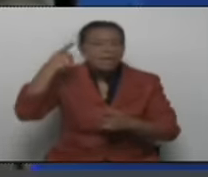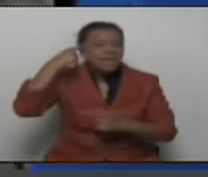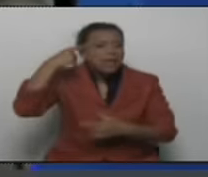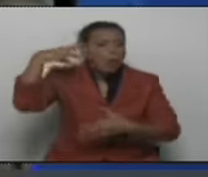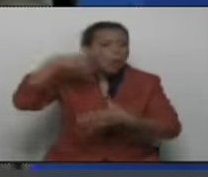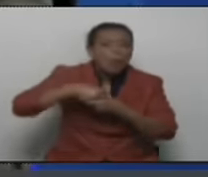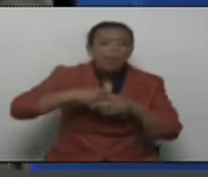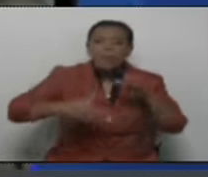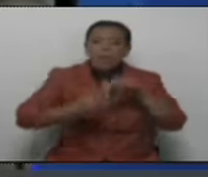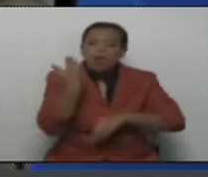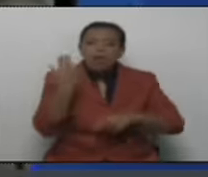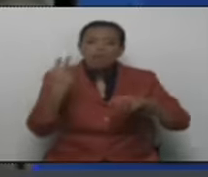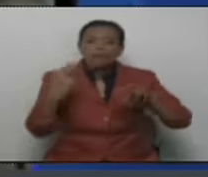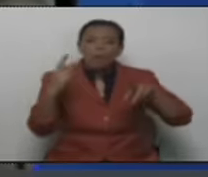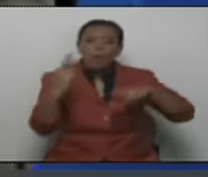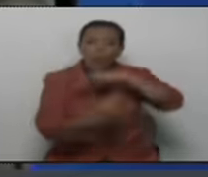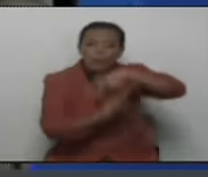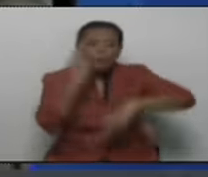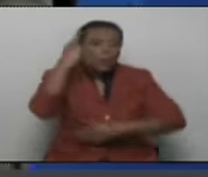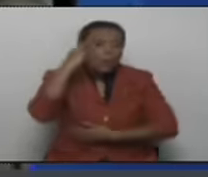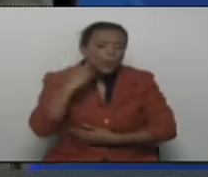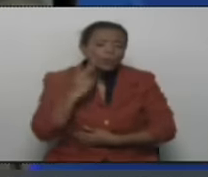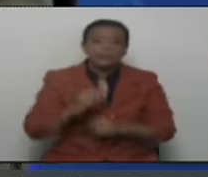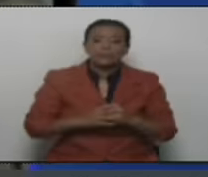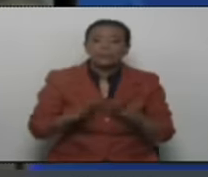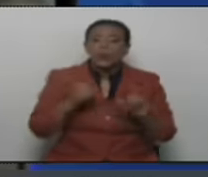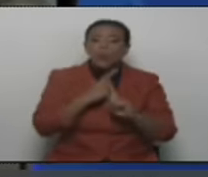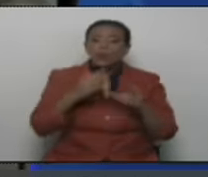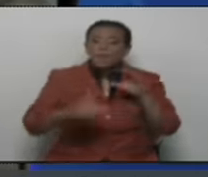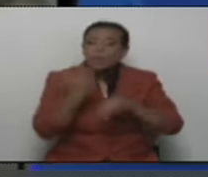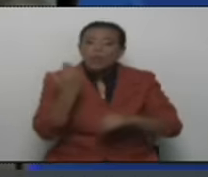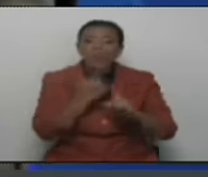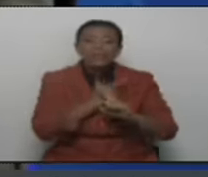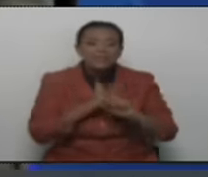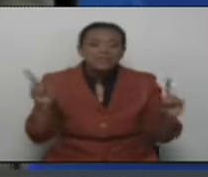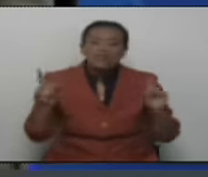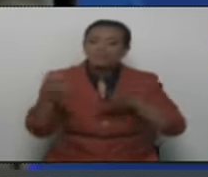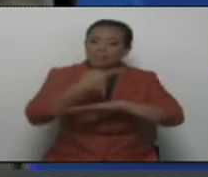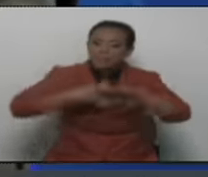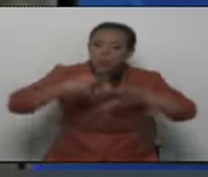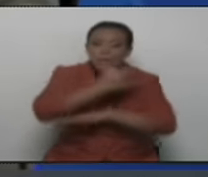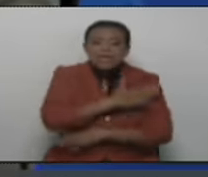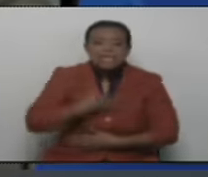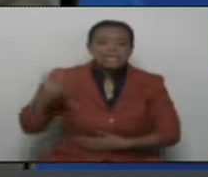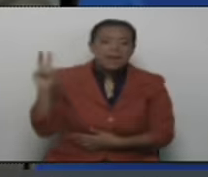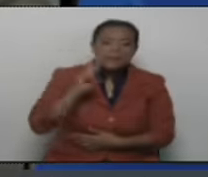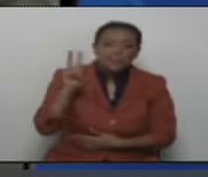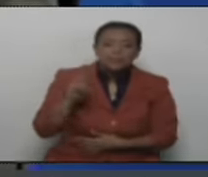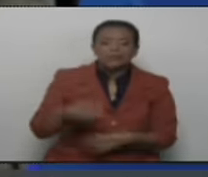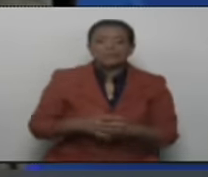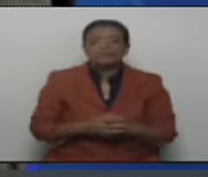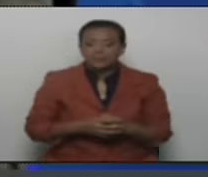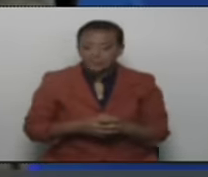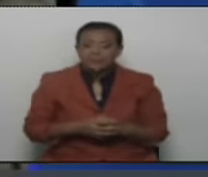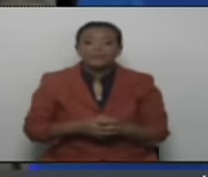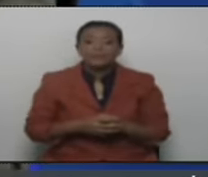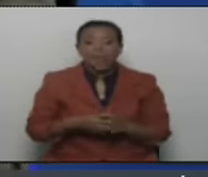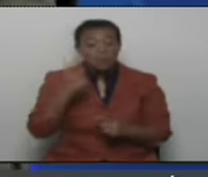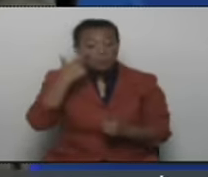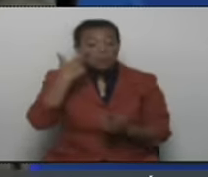contra el modelo bolivariano, modelo alternativo al neoliberalismo y al fascismo. Hemos